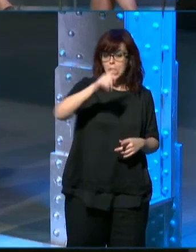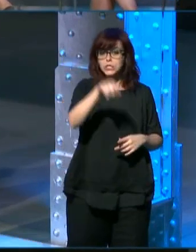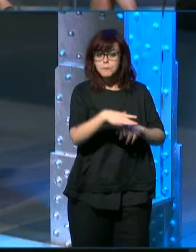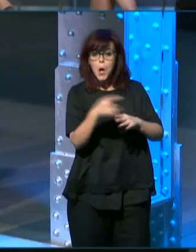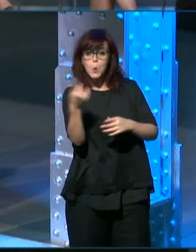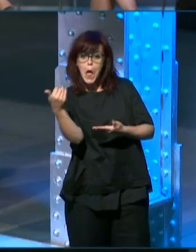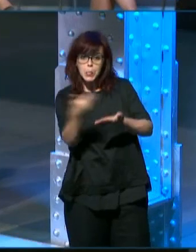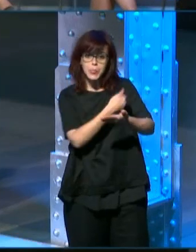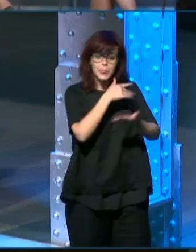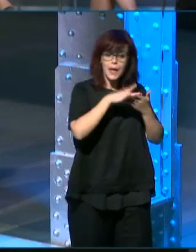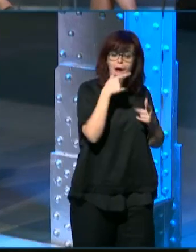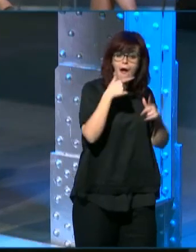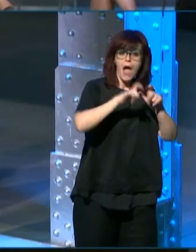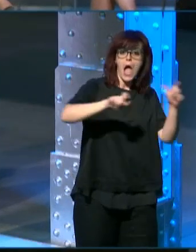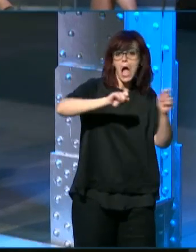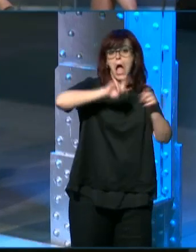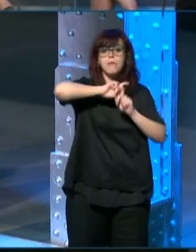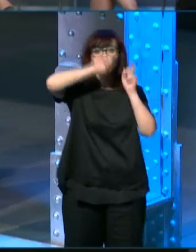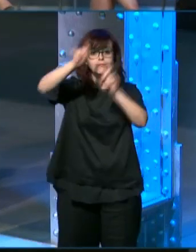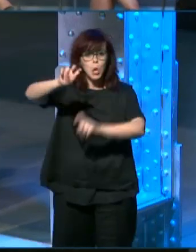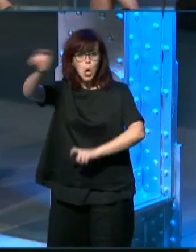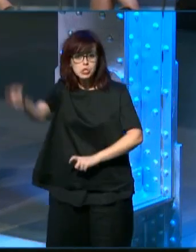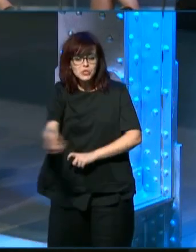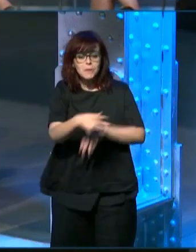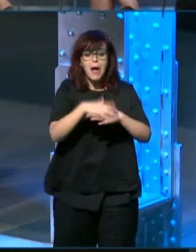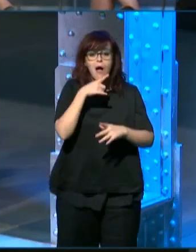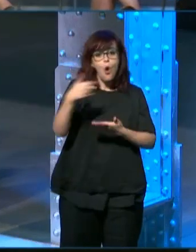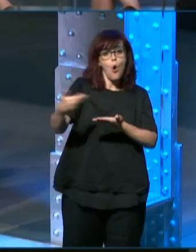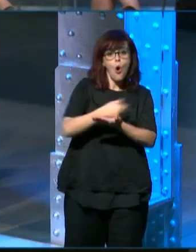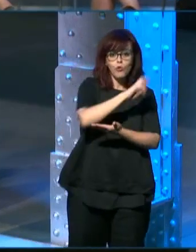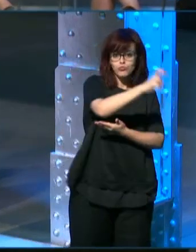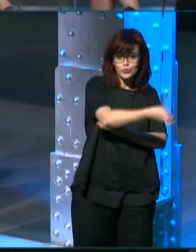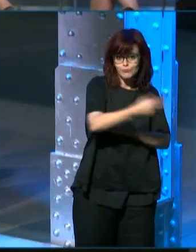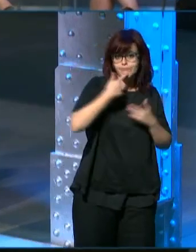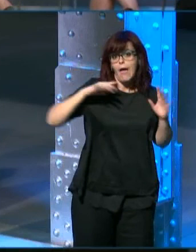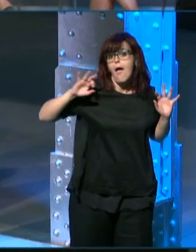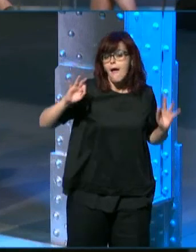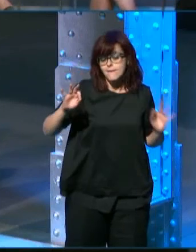dado aquí, si te vas allá no sé qué, o pues a este le han dado no sé cuántos. O sea, eso es